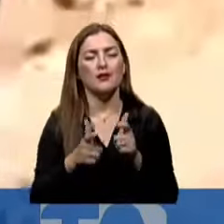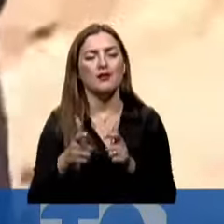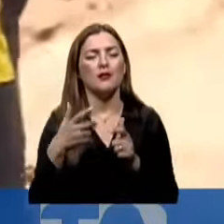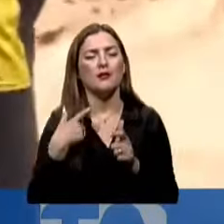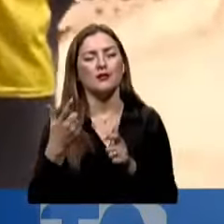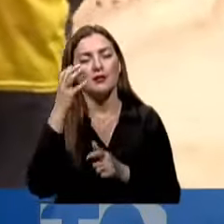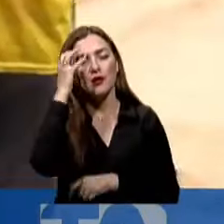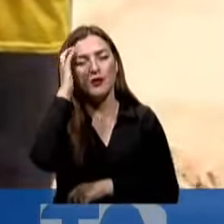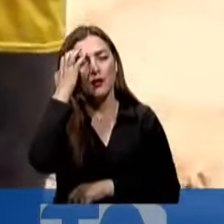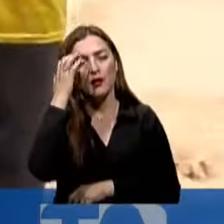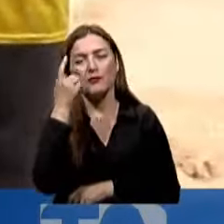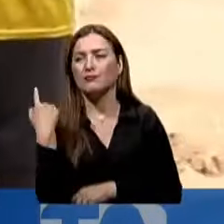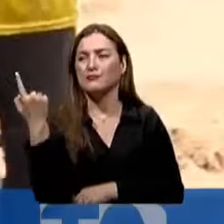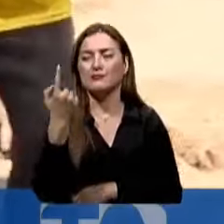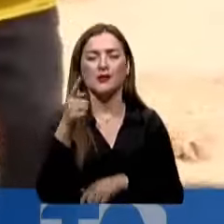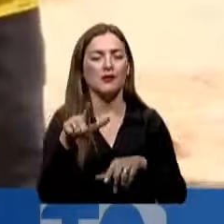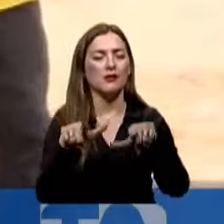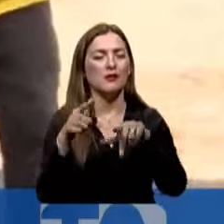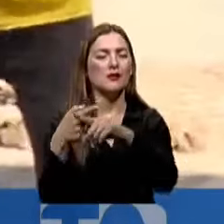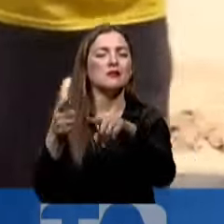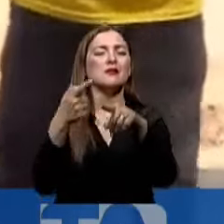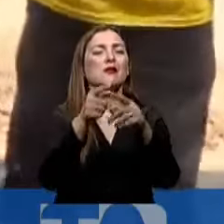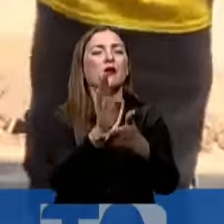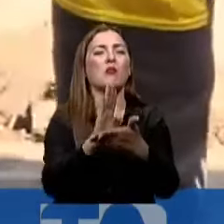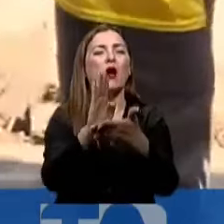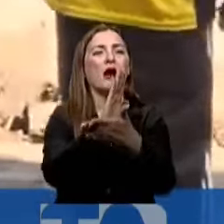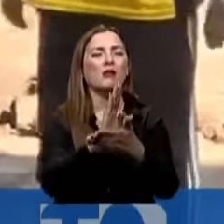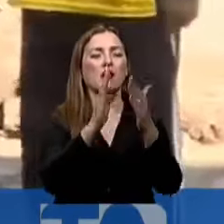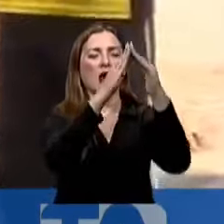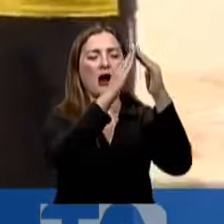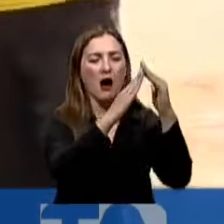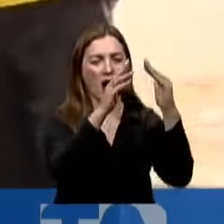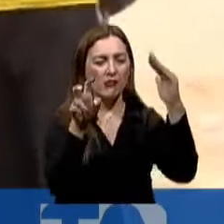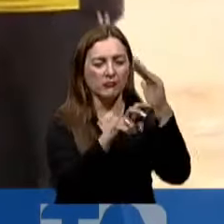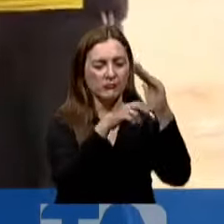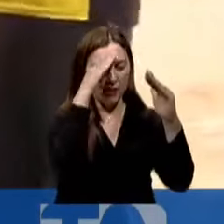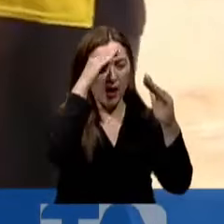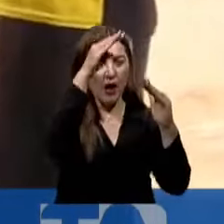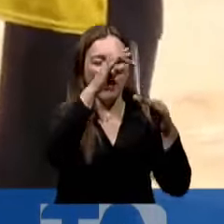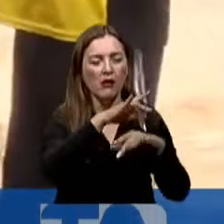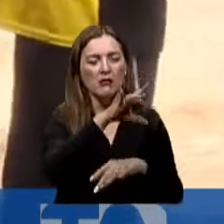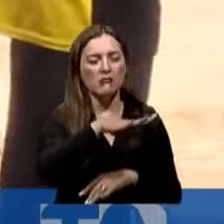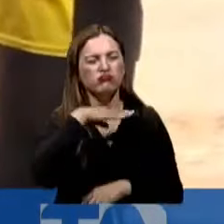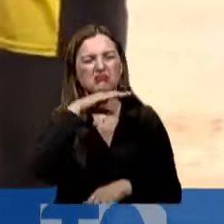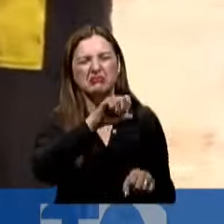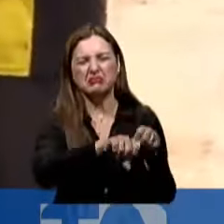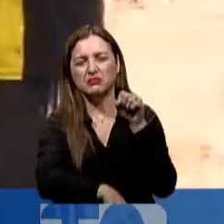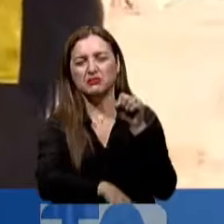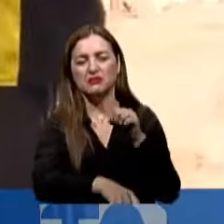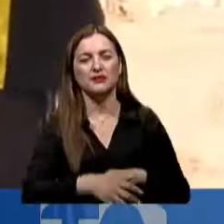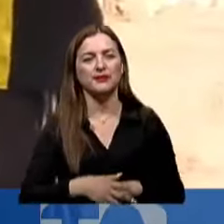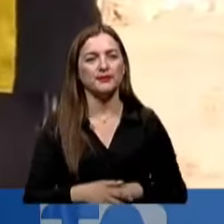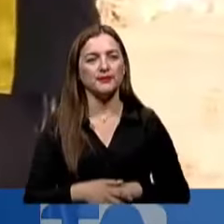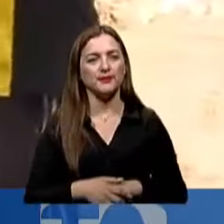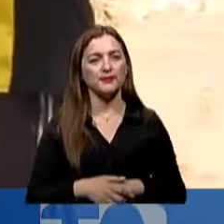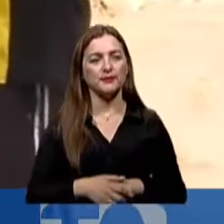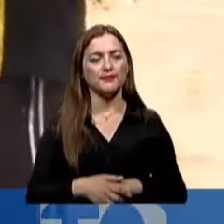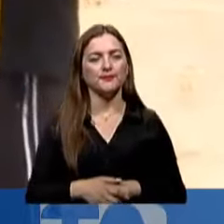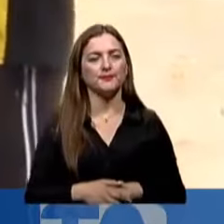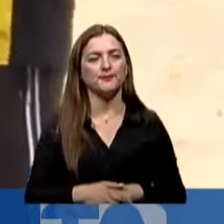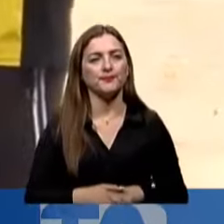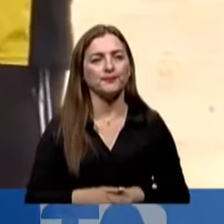preocupados no solo de este sector sino también de otros sectores que la mayoría de unidades policiales se encuentran en pésimas condiciones hay otras incluso